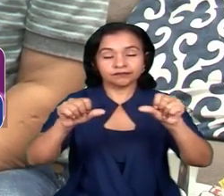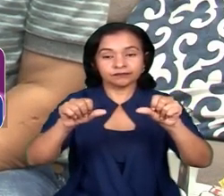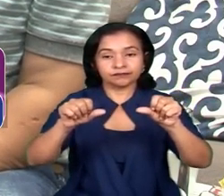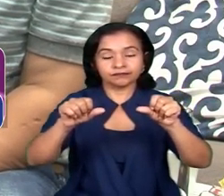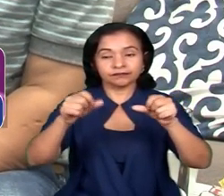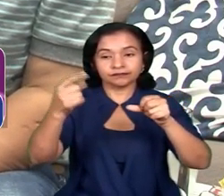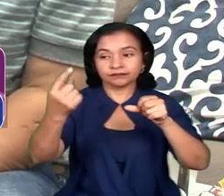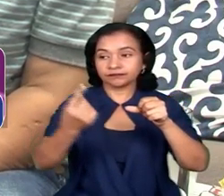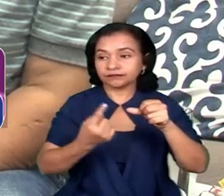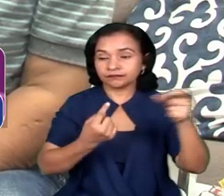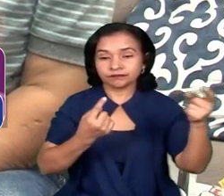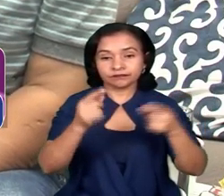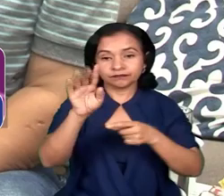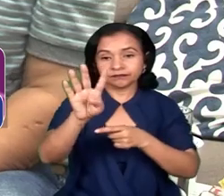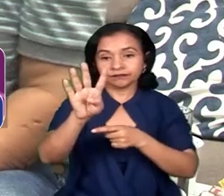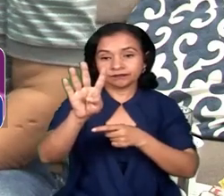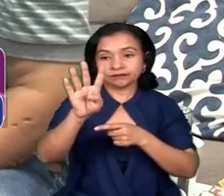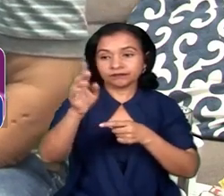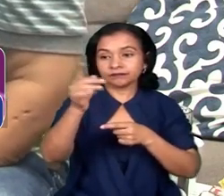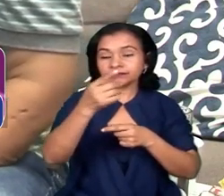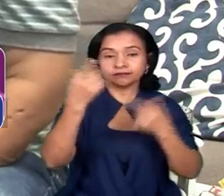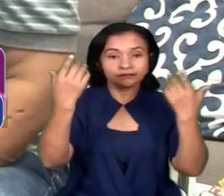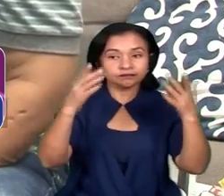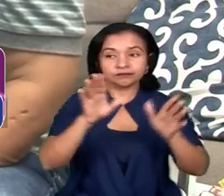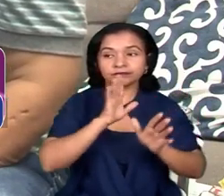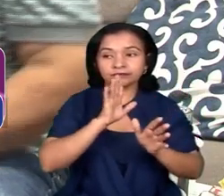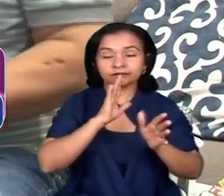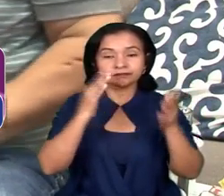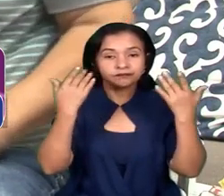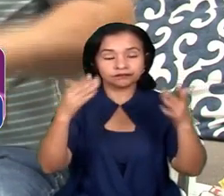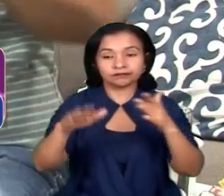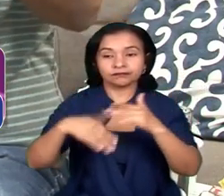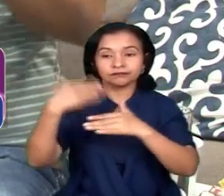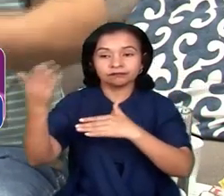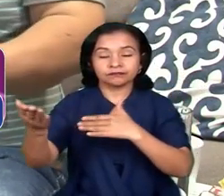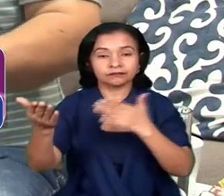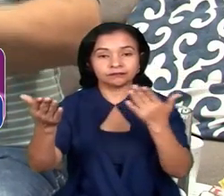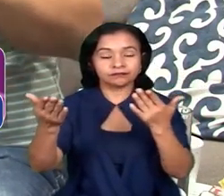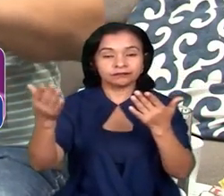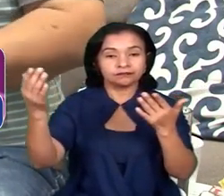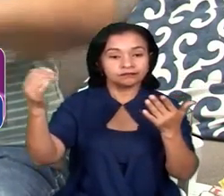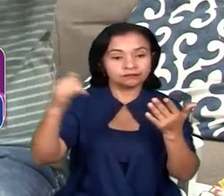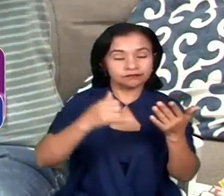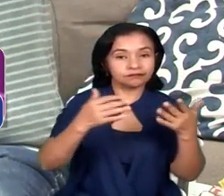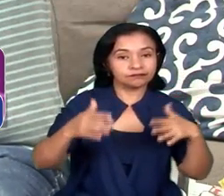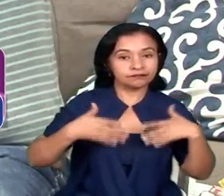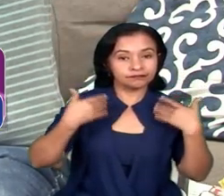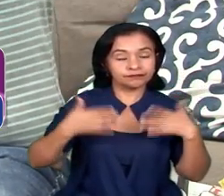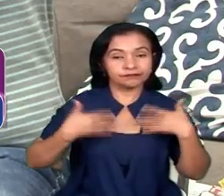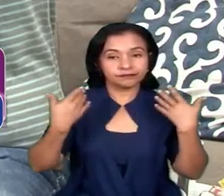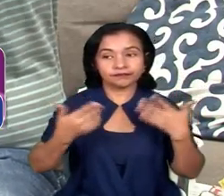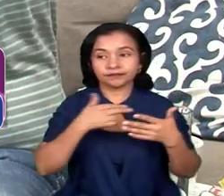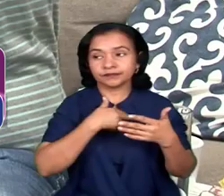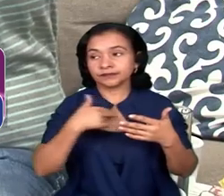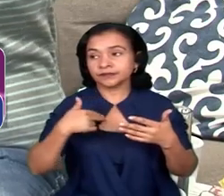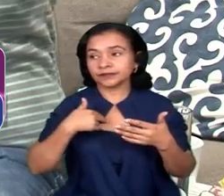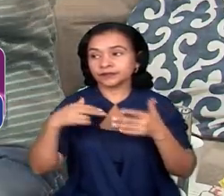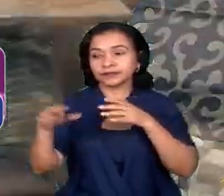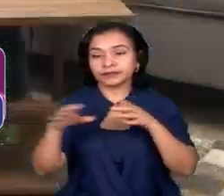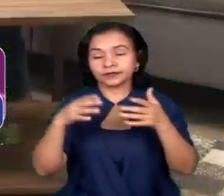aquí vienen cuatro señores a hablar cuatro barbaridades, se van afuera, venir a alegrarse porque hicieron tal